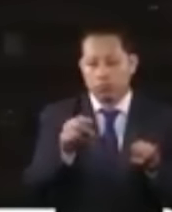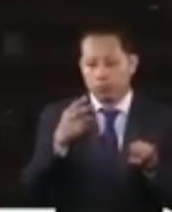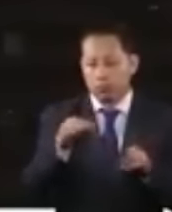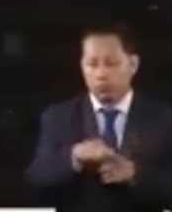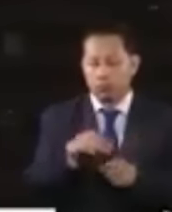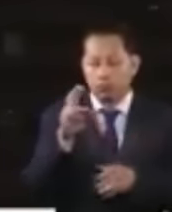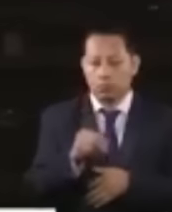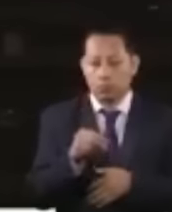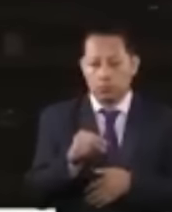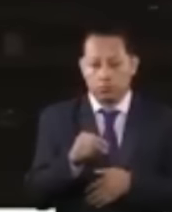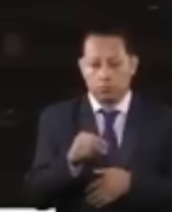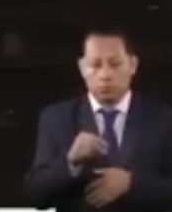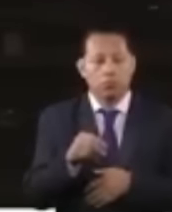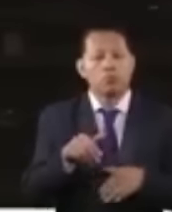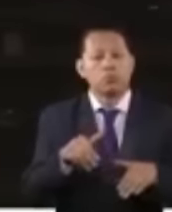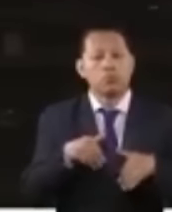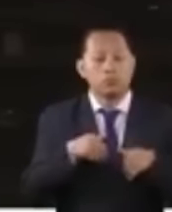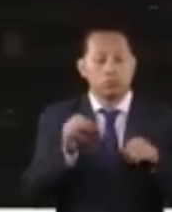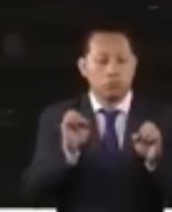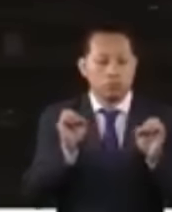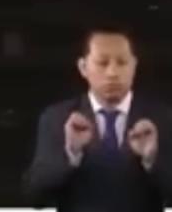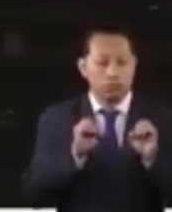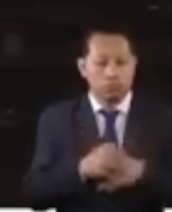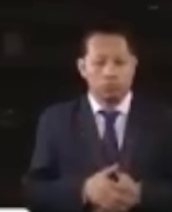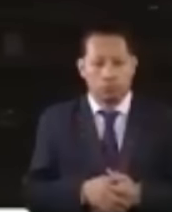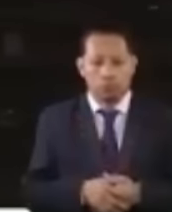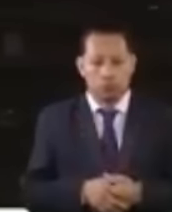132 en contra y 0 abstenciones.